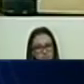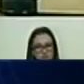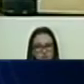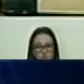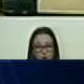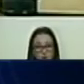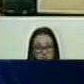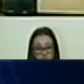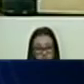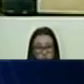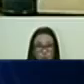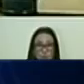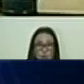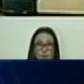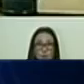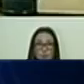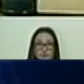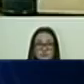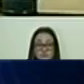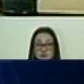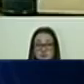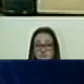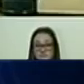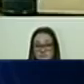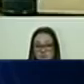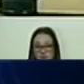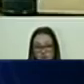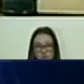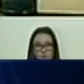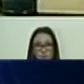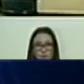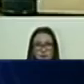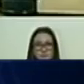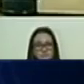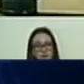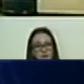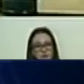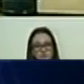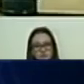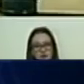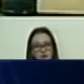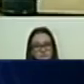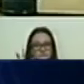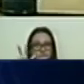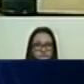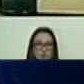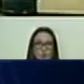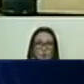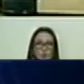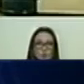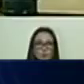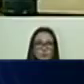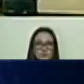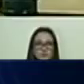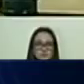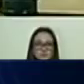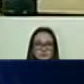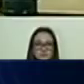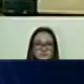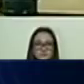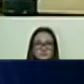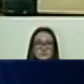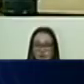ahora y además pueda ejercer su inscripción electoral. Ya el CNE me ha aprobado, he sido informado oficialmente y